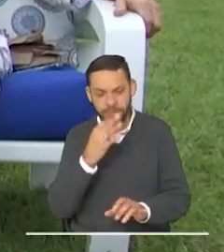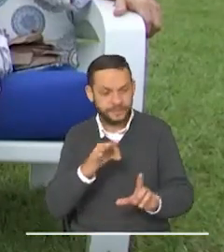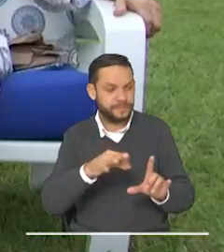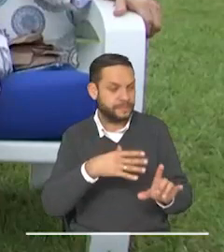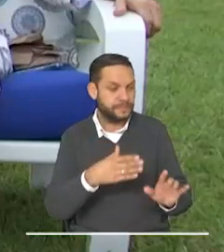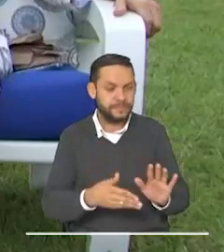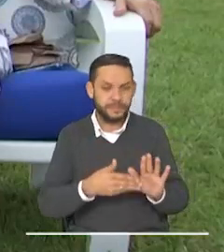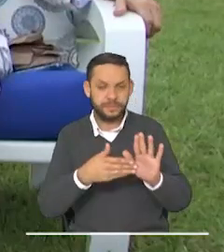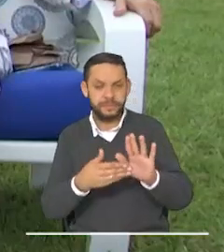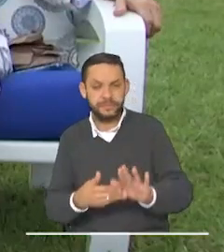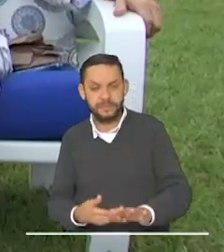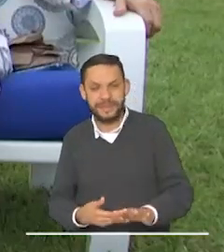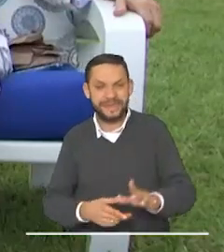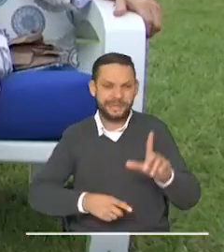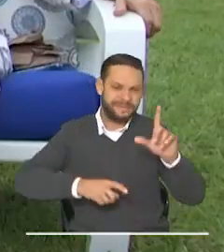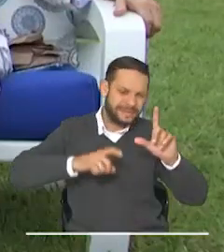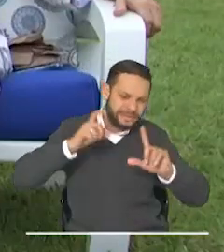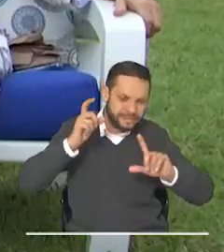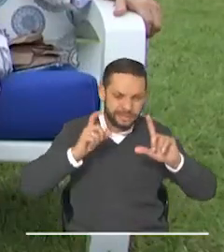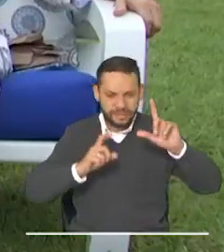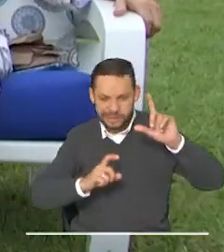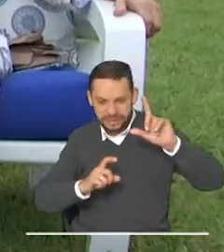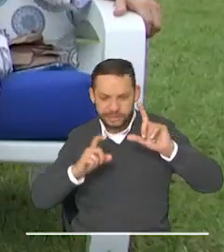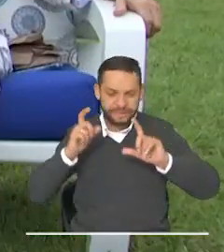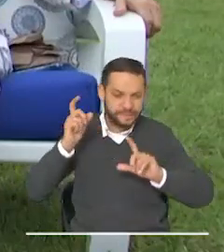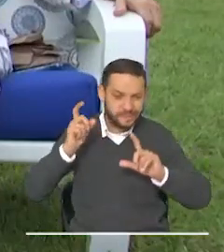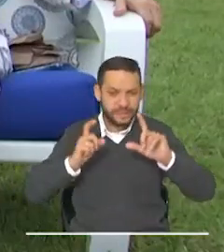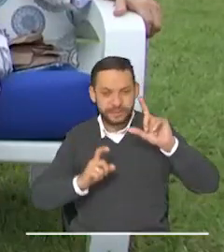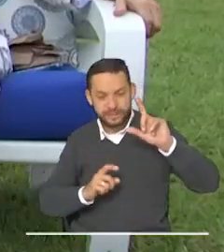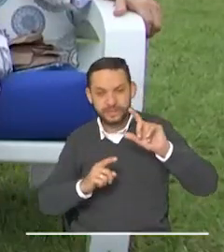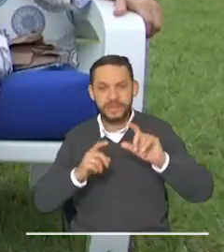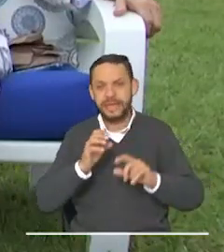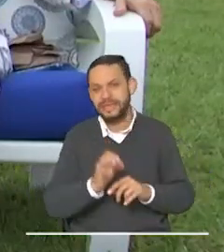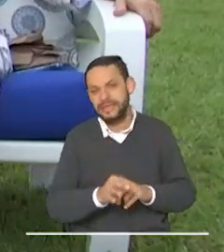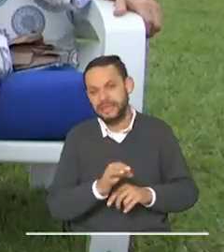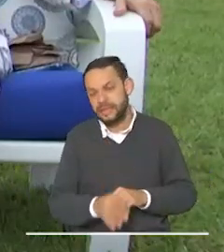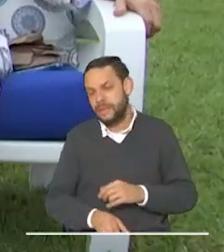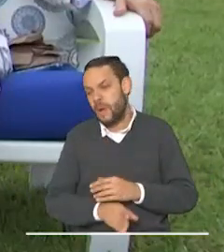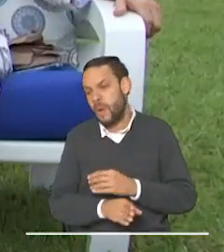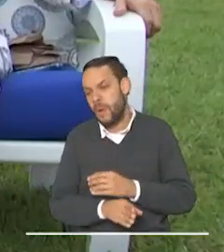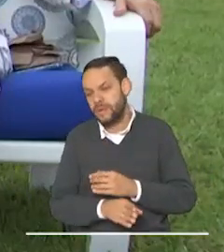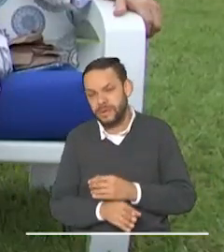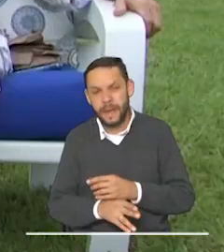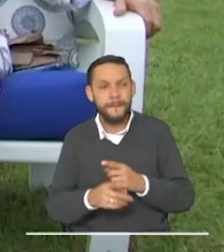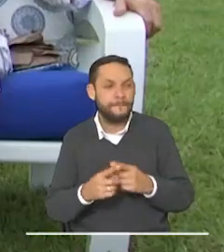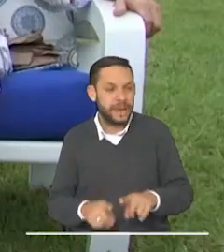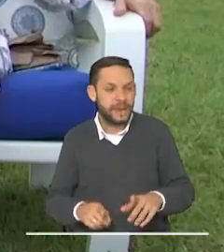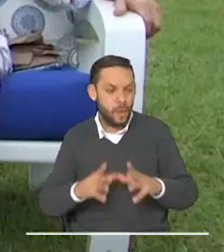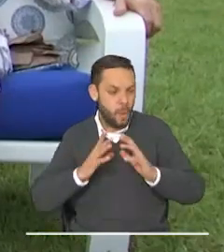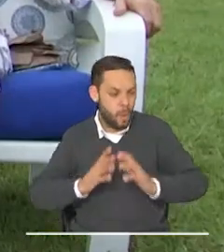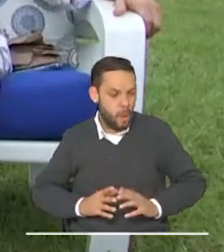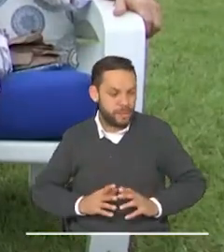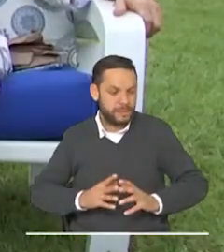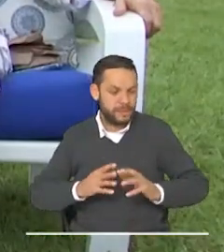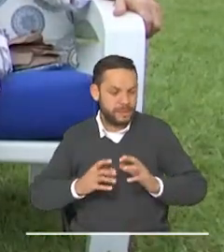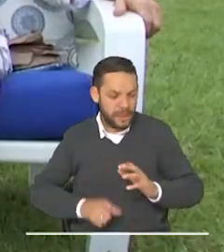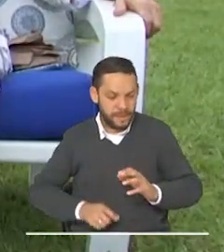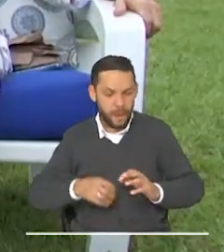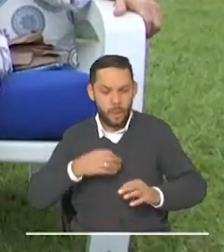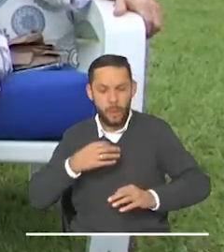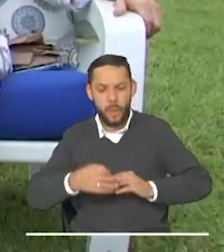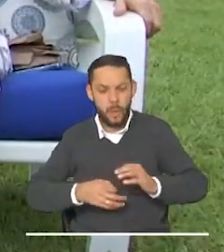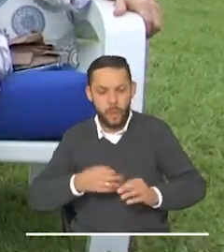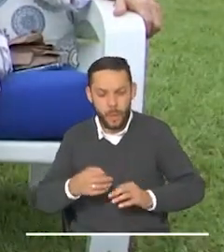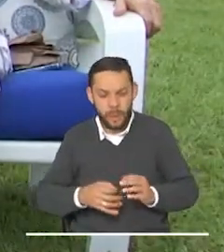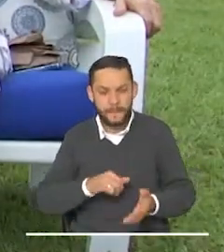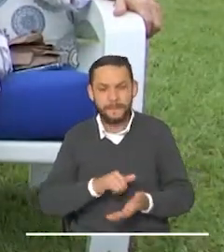proyectarse en figuras de bueno es una discusión que nunca va a parar pero pero pero pero es un asunto que nos tiene que llamar la atención se nos